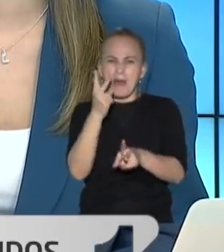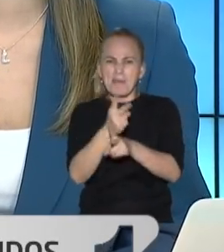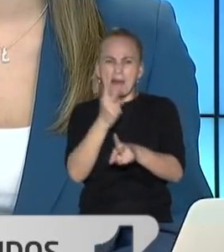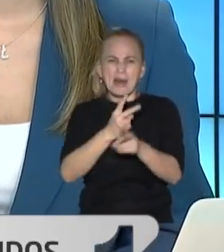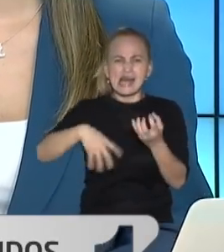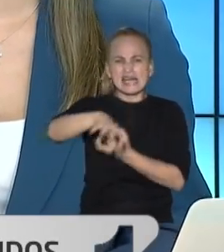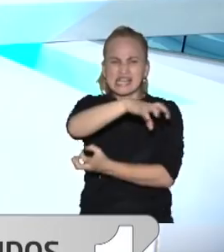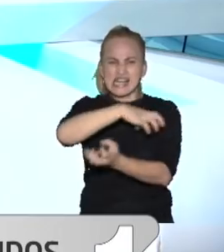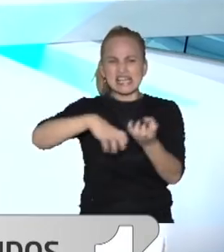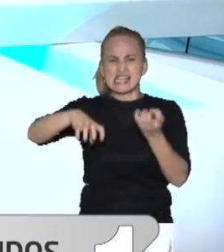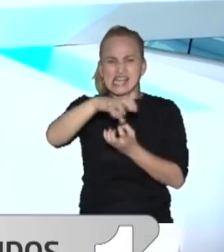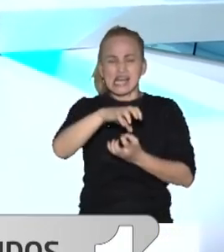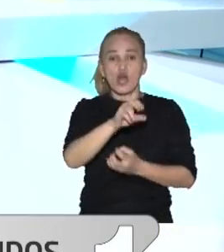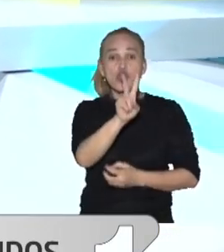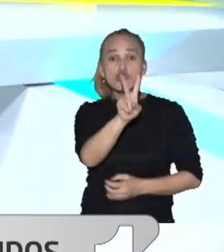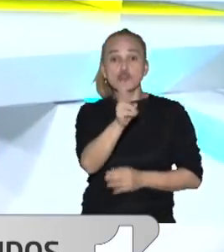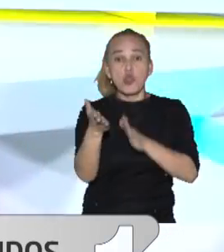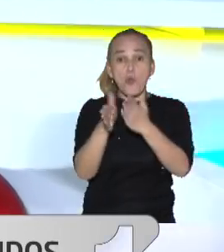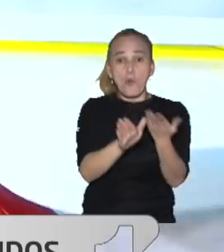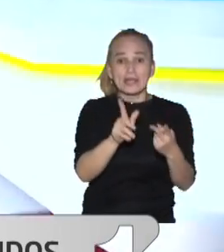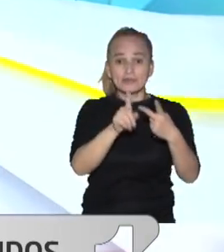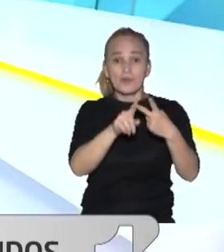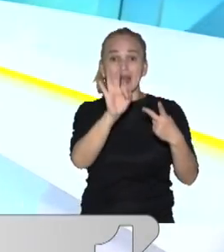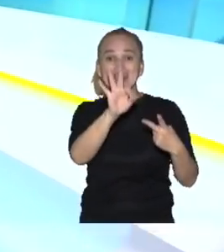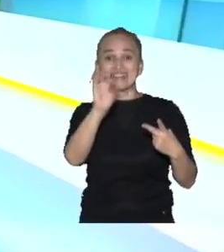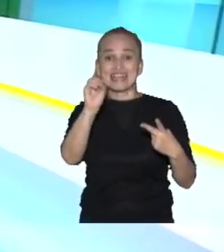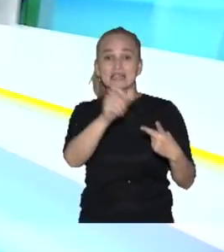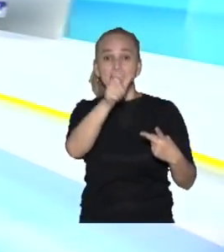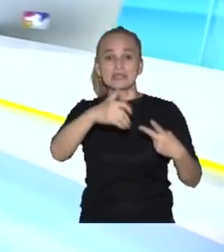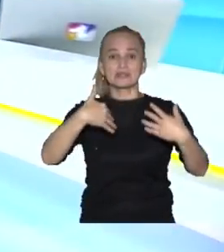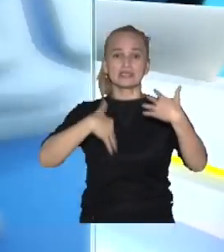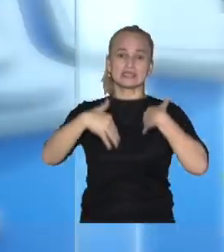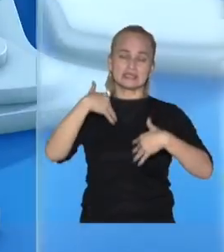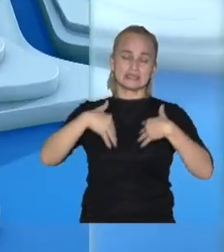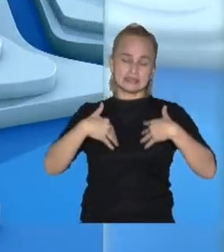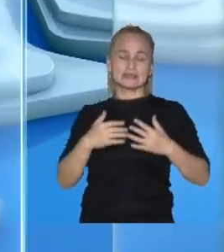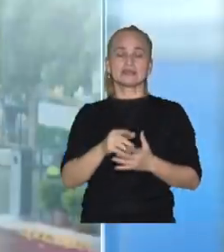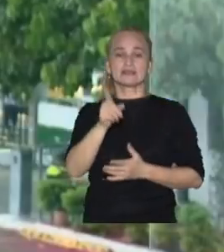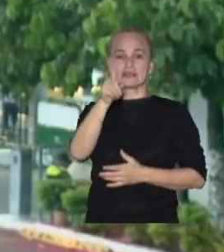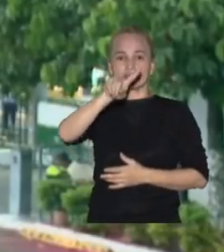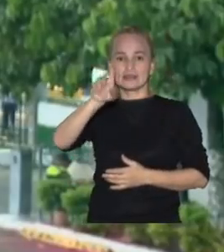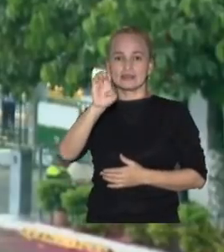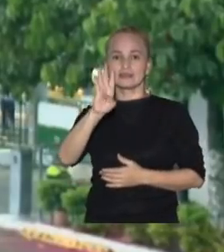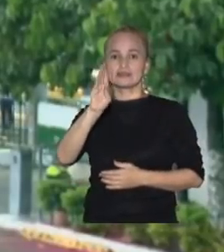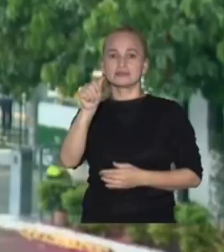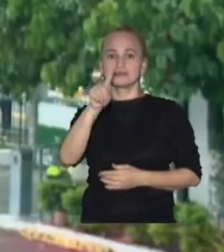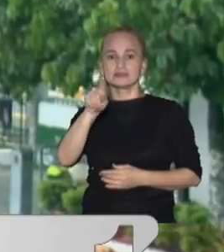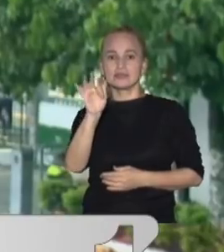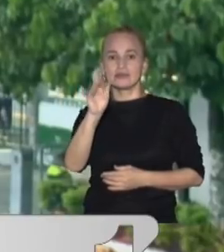30 heridos. Sebastián Bedoya con el reporte desde la capital del Valle. Sebastián.